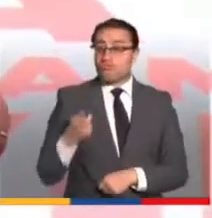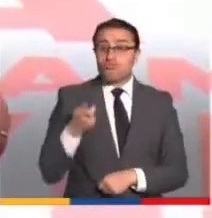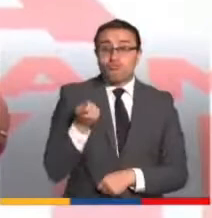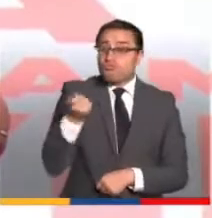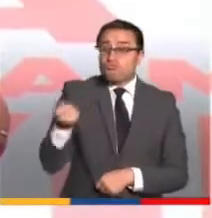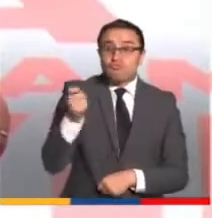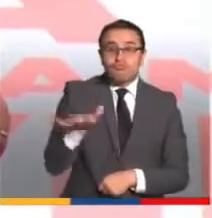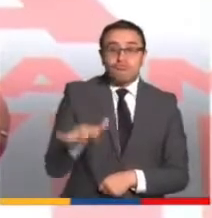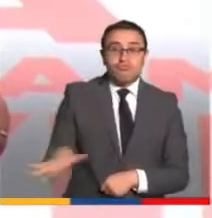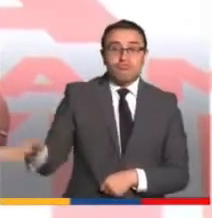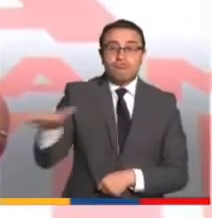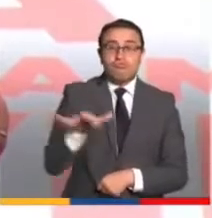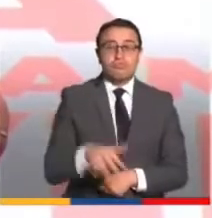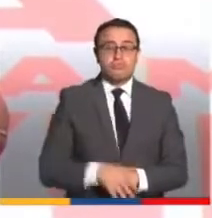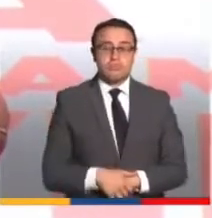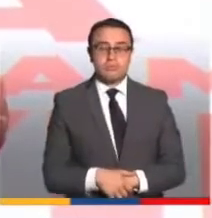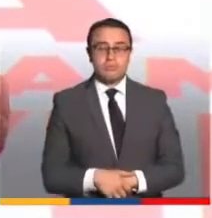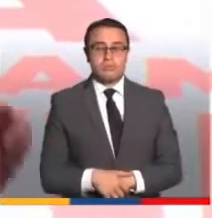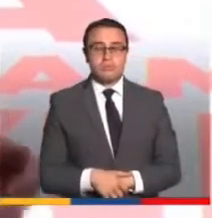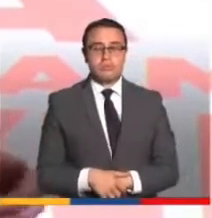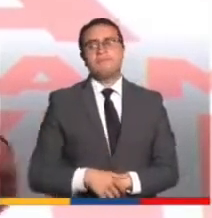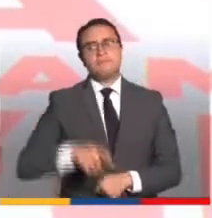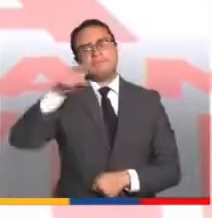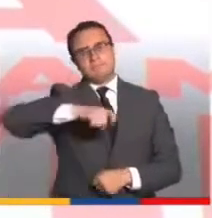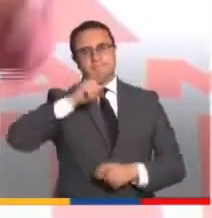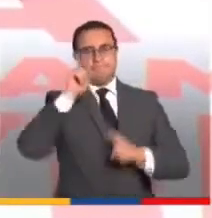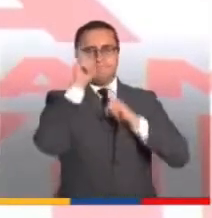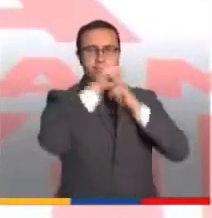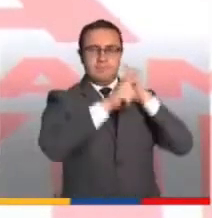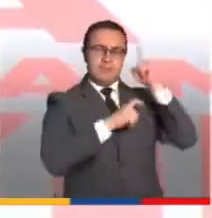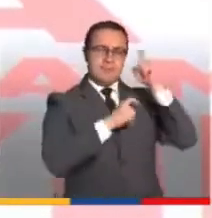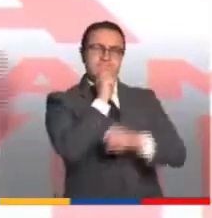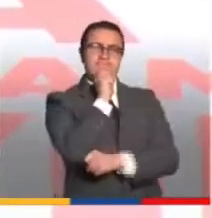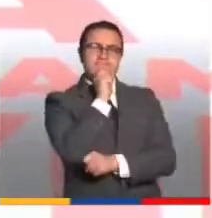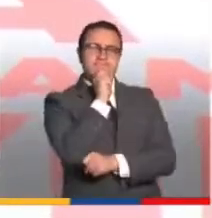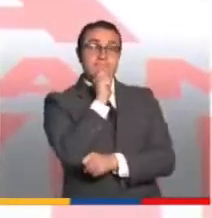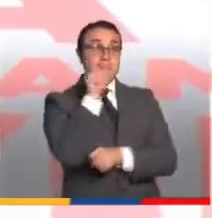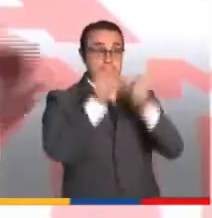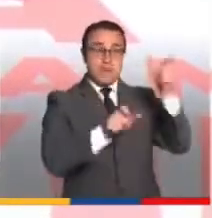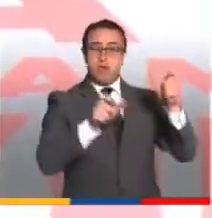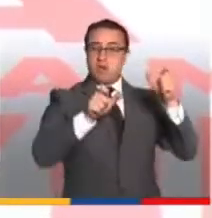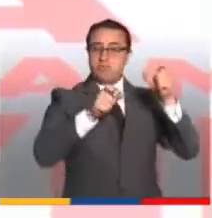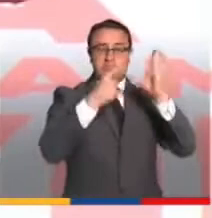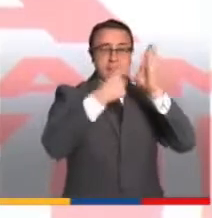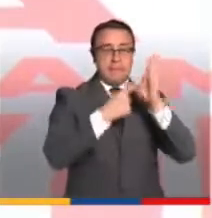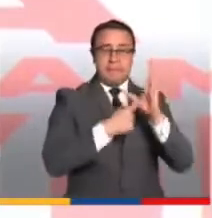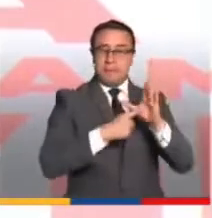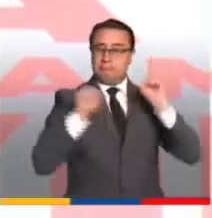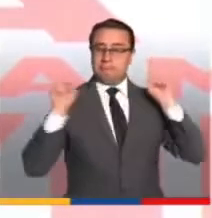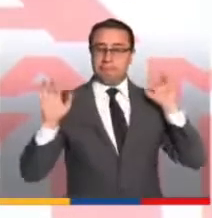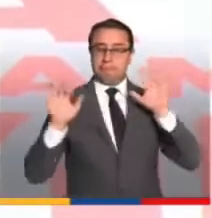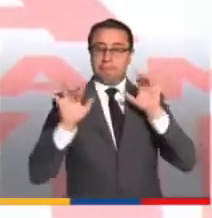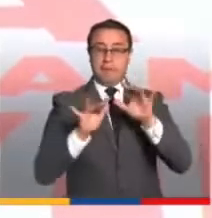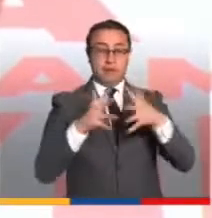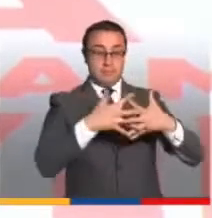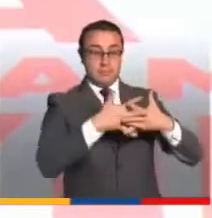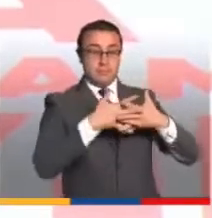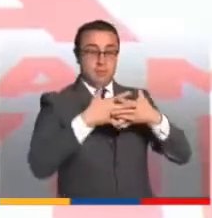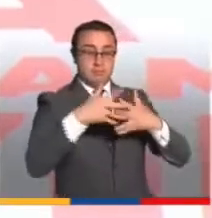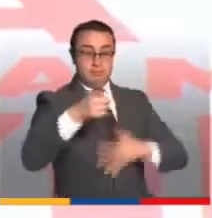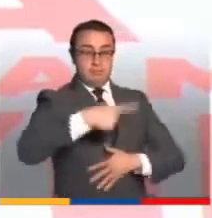nosotros. Y habría que preguntarse, ¿y esa marejada de gente que los Estados Unidos no